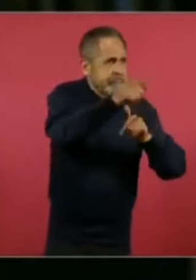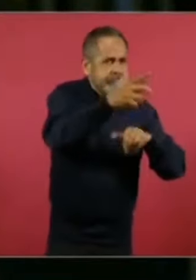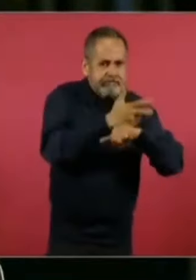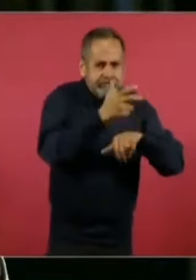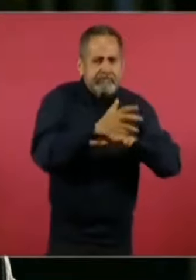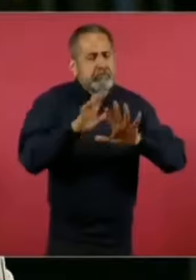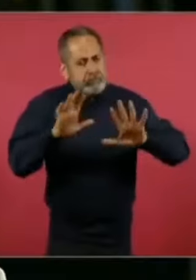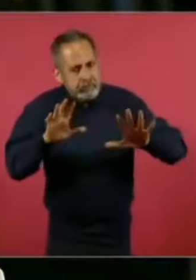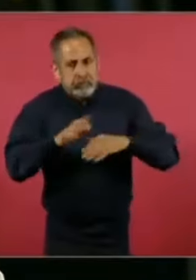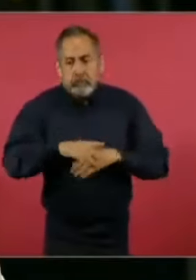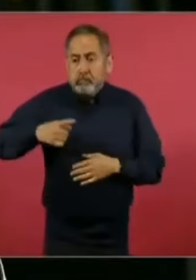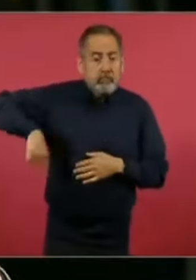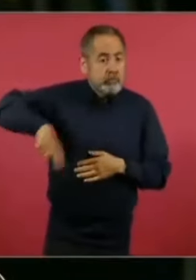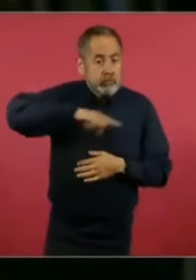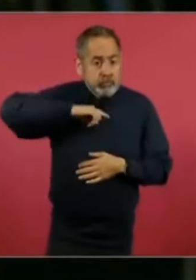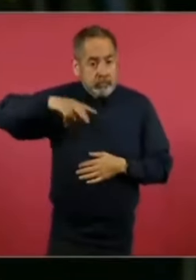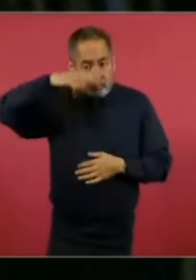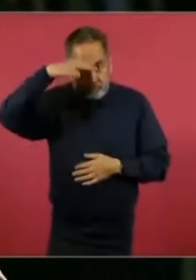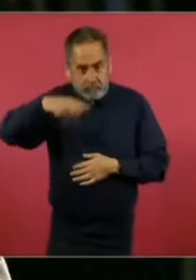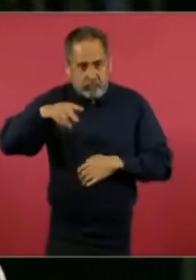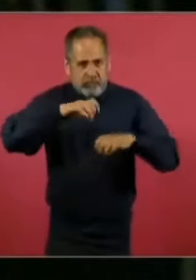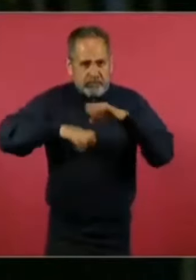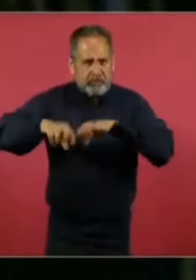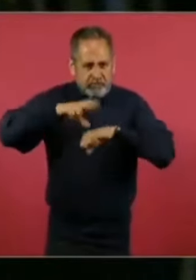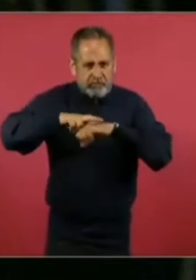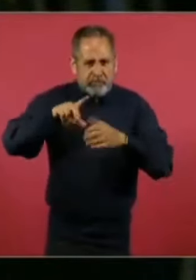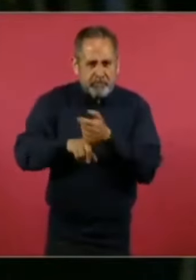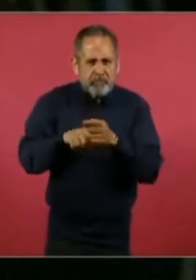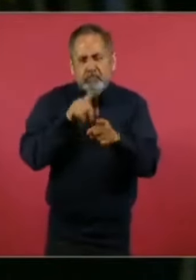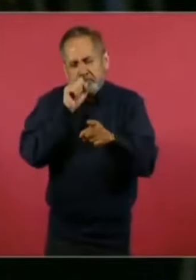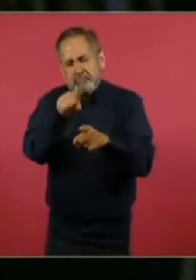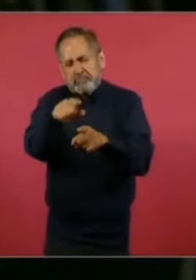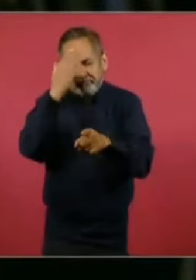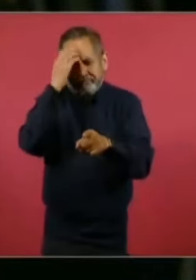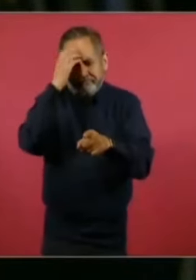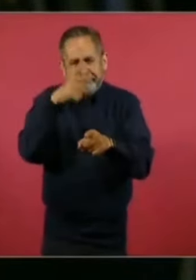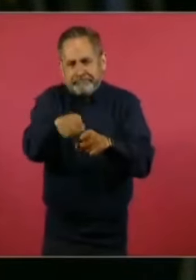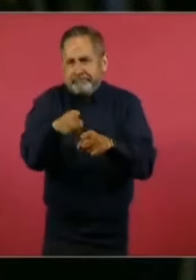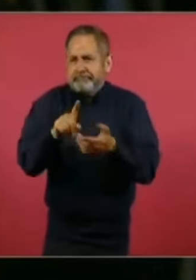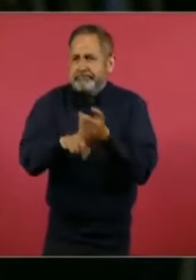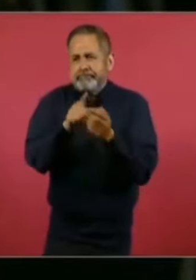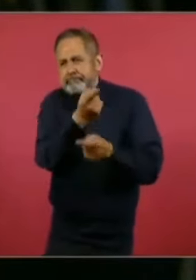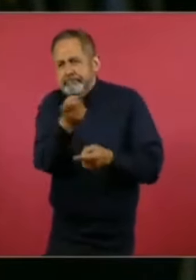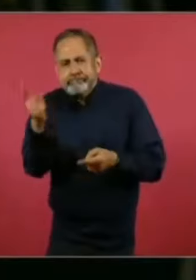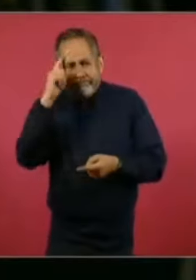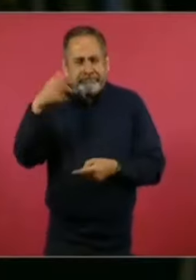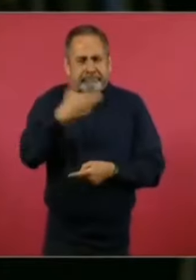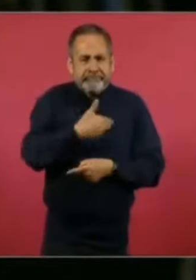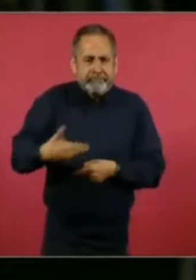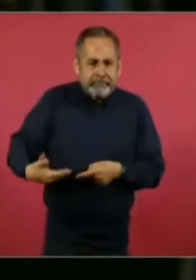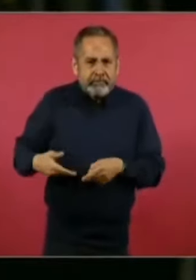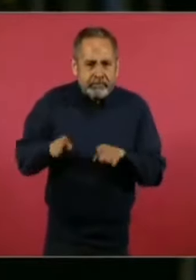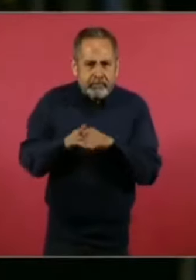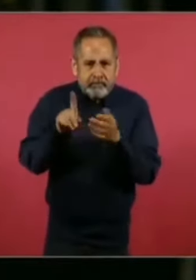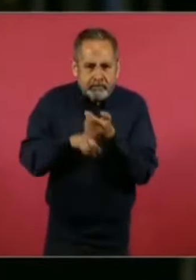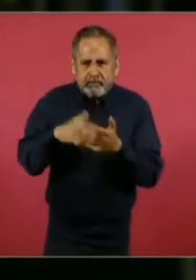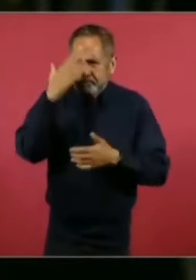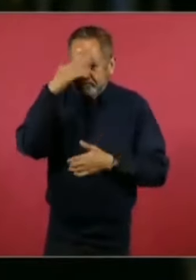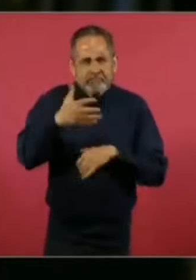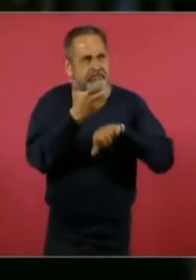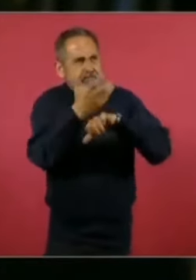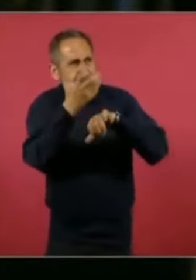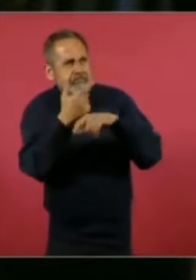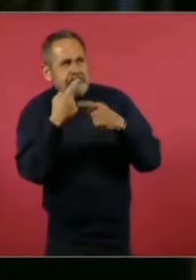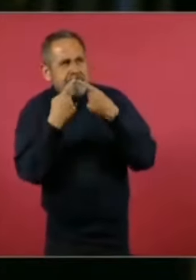cuerpo diplomático, los colaboradores, ustedes mismos que ya han llegado a la presidencia, sé tratar con los